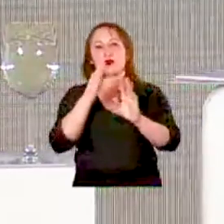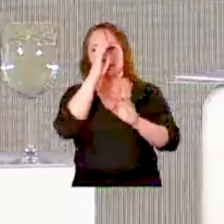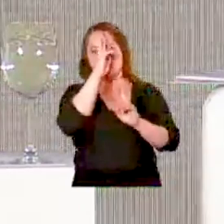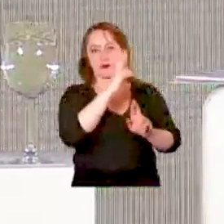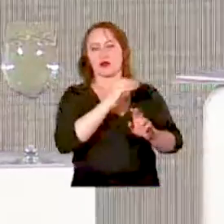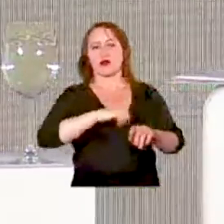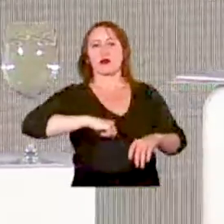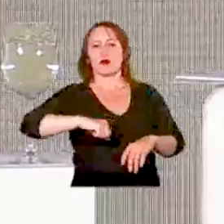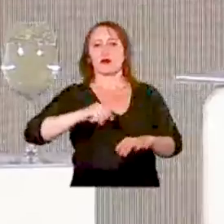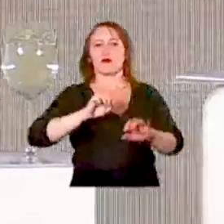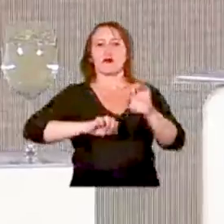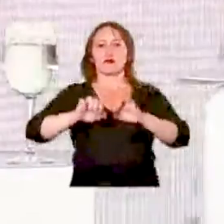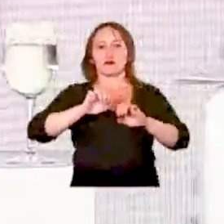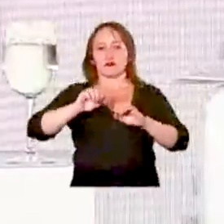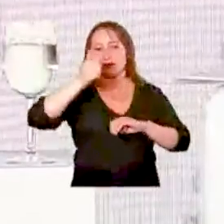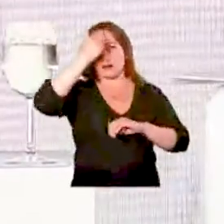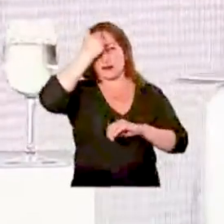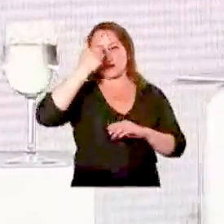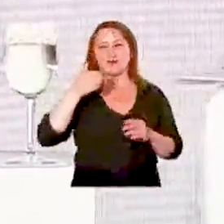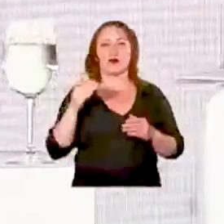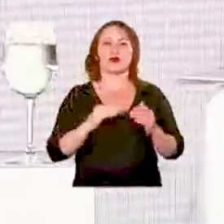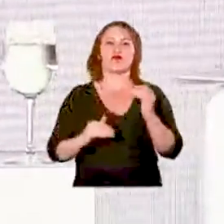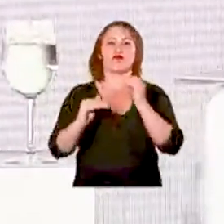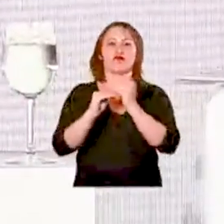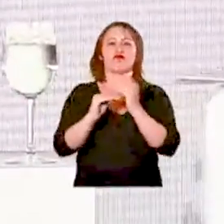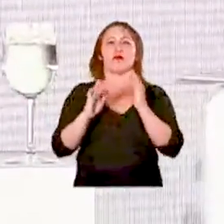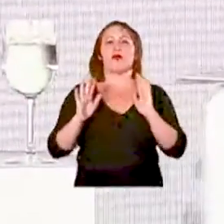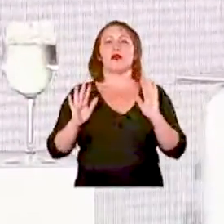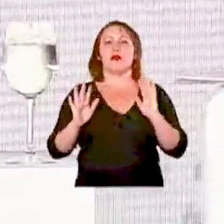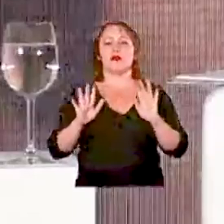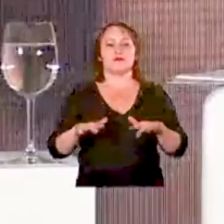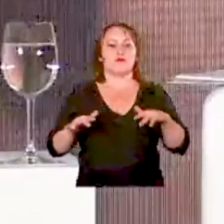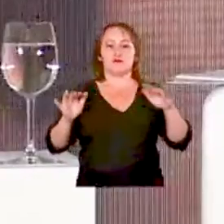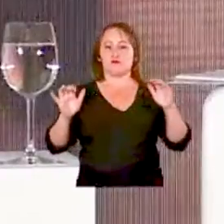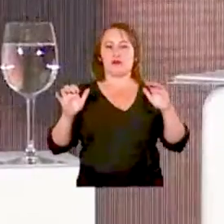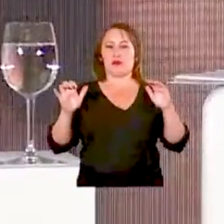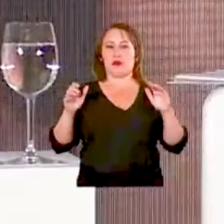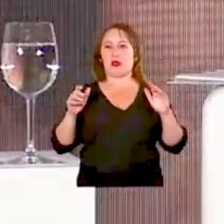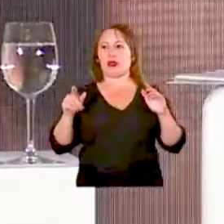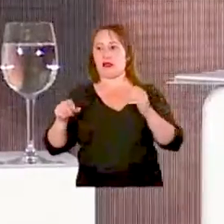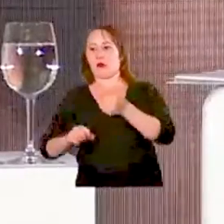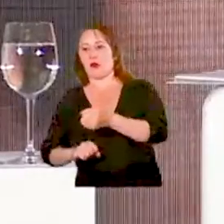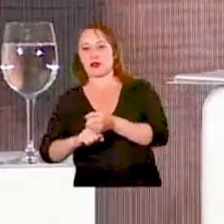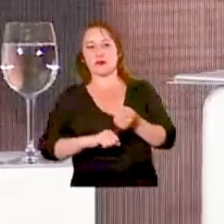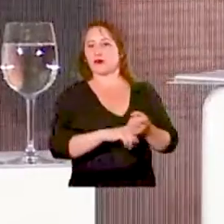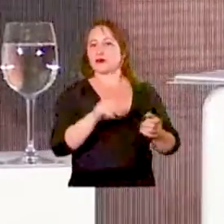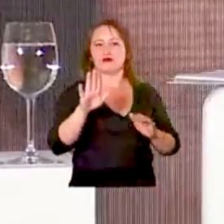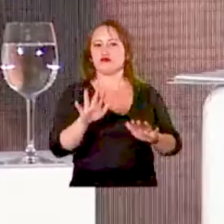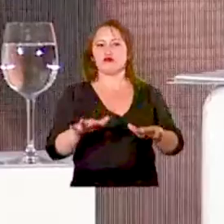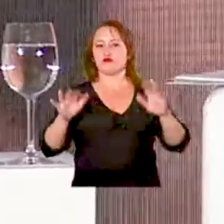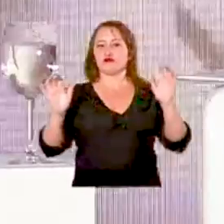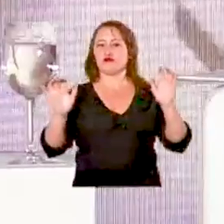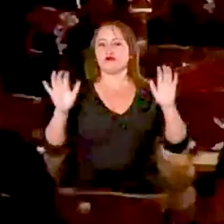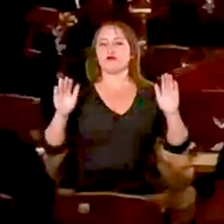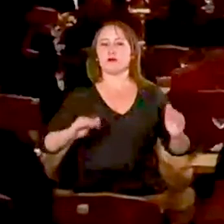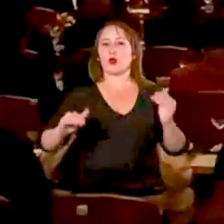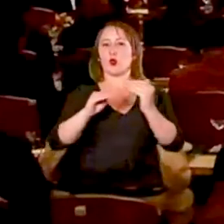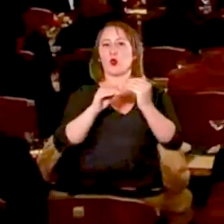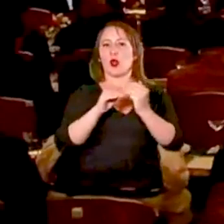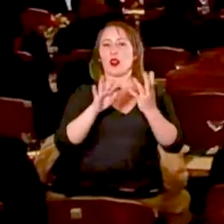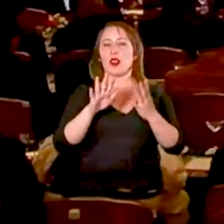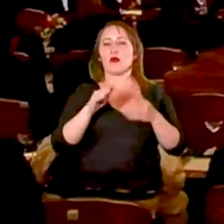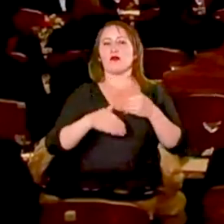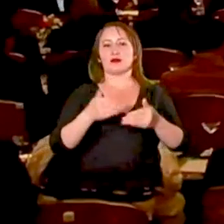a la defensa, al principio de imparcialidad y al principio de la buena fe y el respeto por las reglas